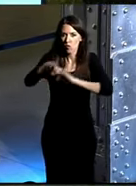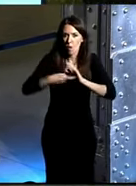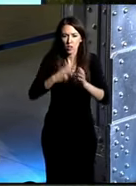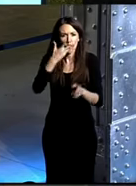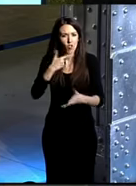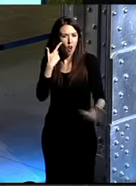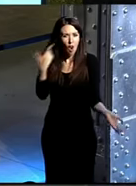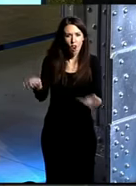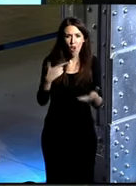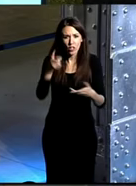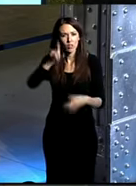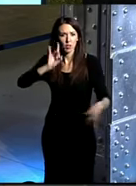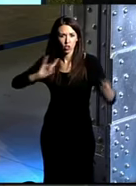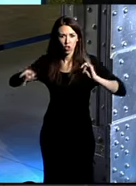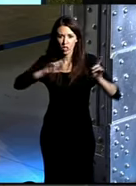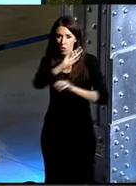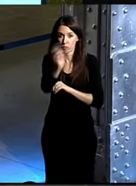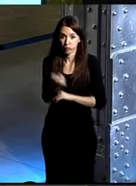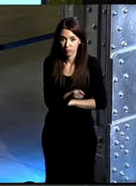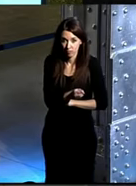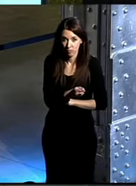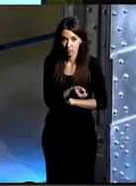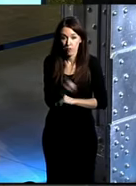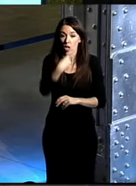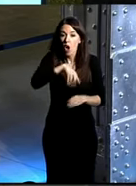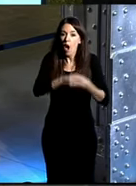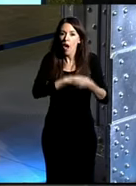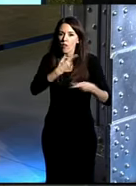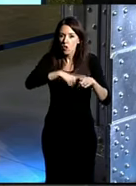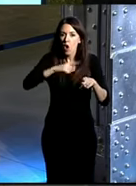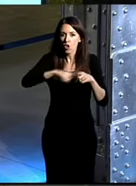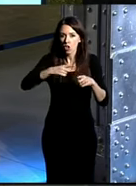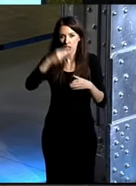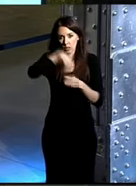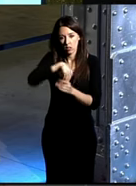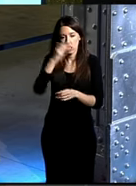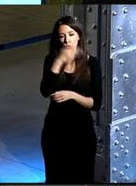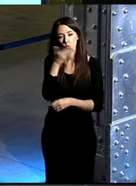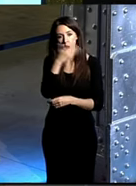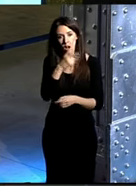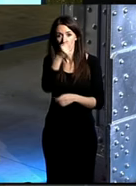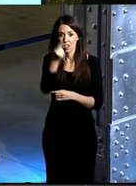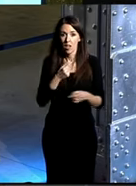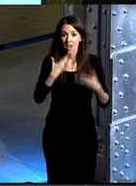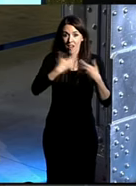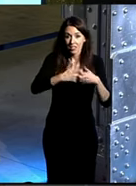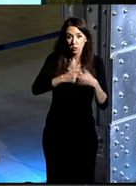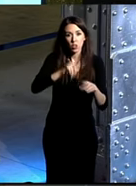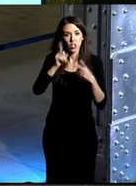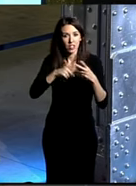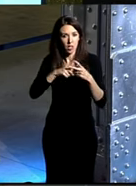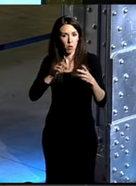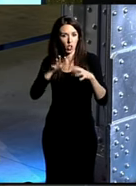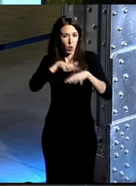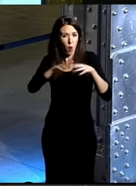es colorido, un espacio que tiene sonido, etcétera, etcétera. Y estamos haciendo este tipo de cosas en la escuela, ¿no? Diseñando dispositivos, diseñando